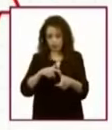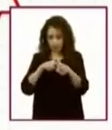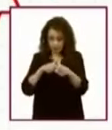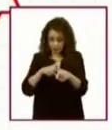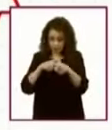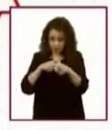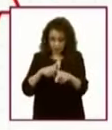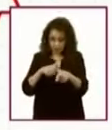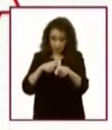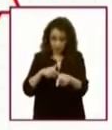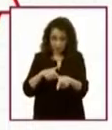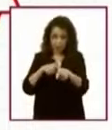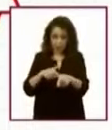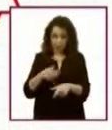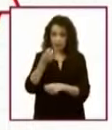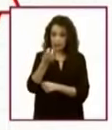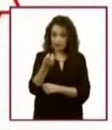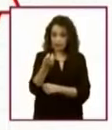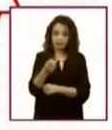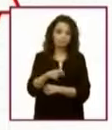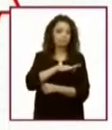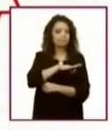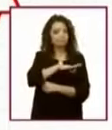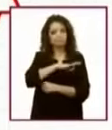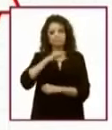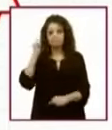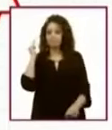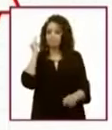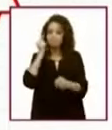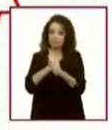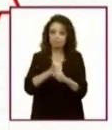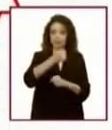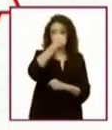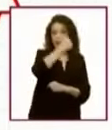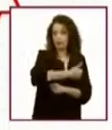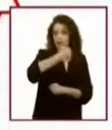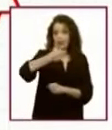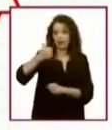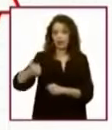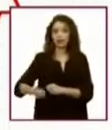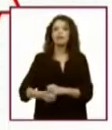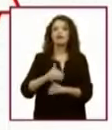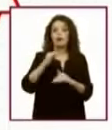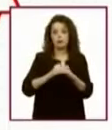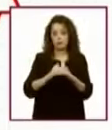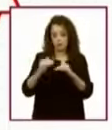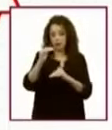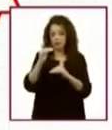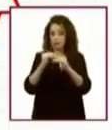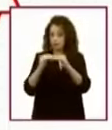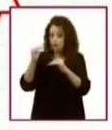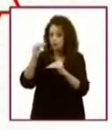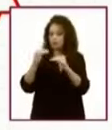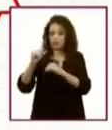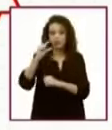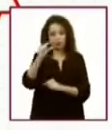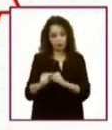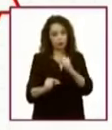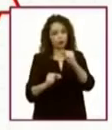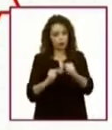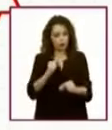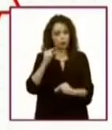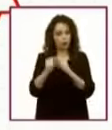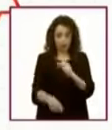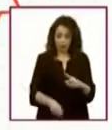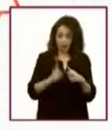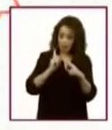el mismo razonamiento, vemos que en cada iteración el perímetro aumenta poco a poco. En matemáticas, a